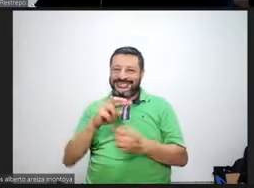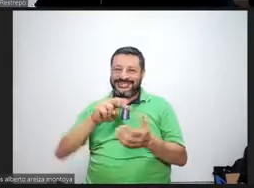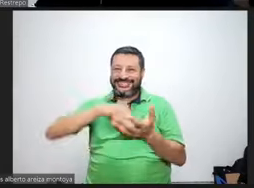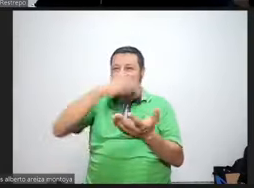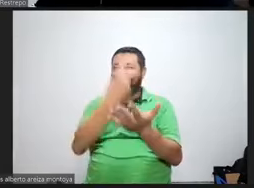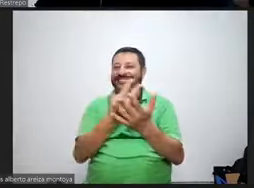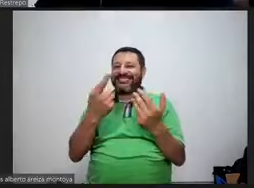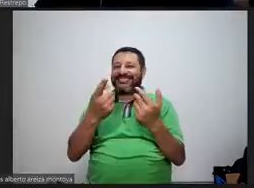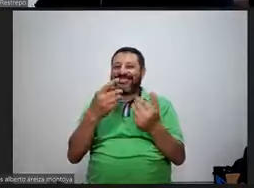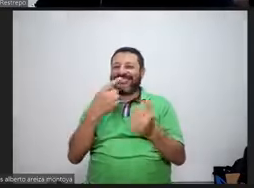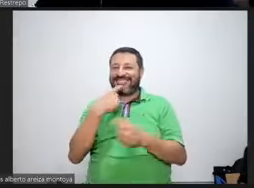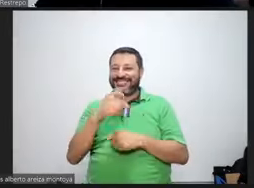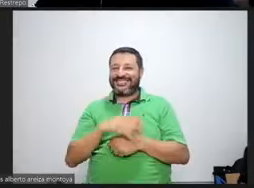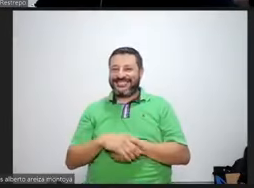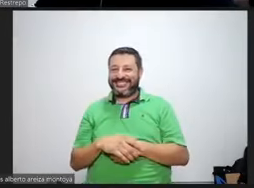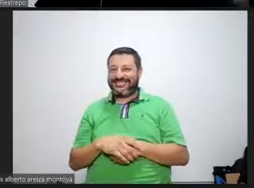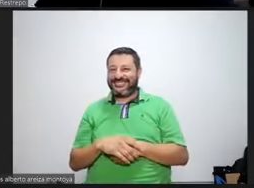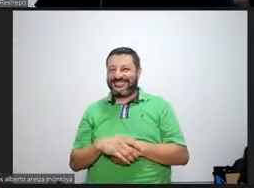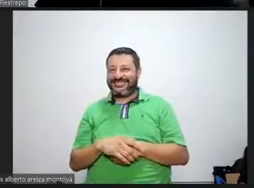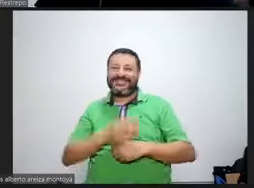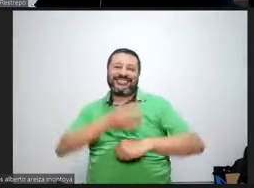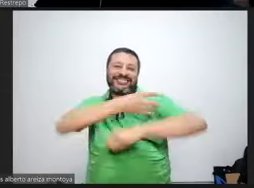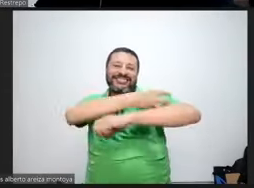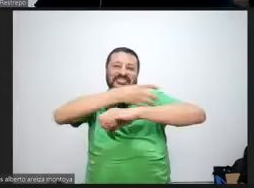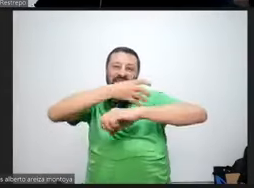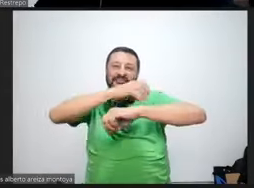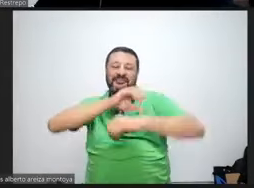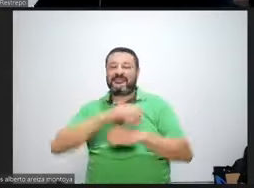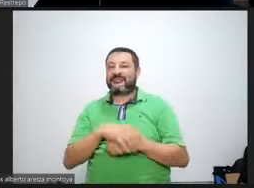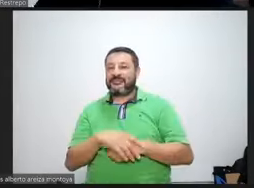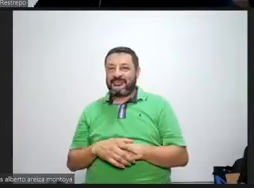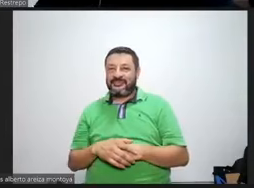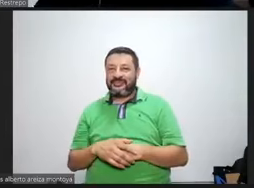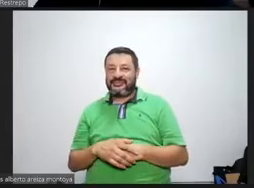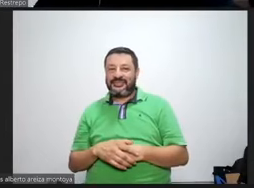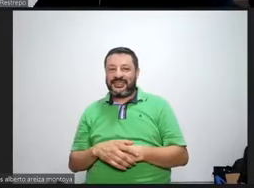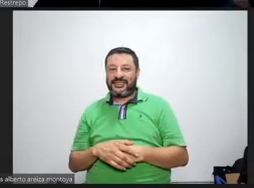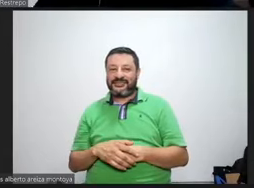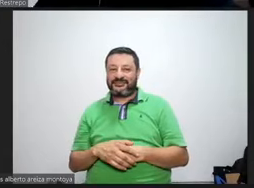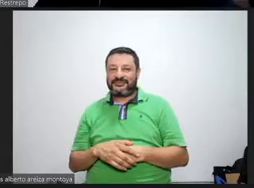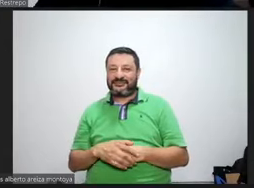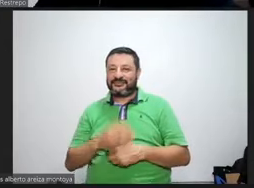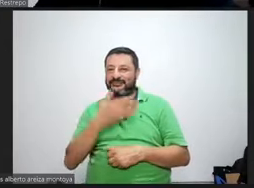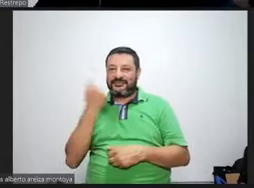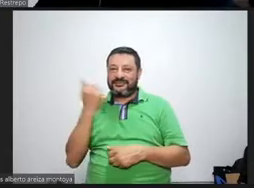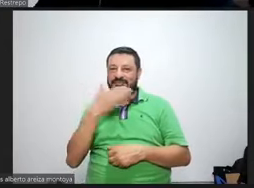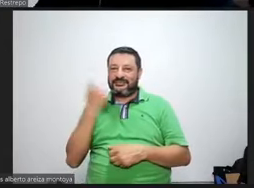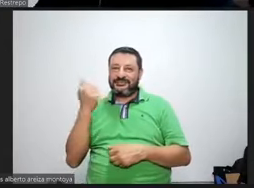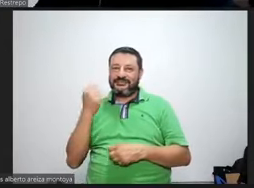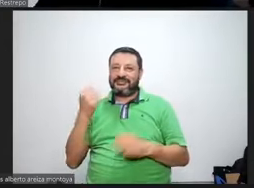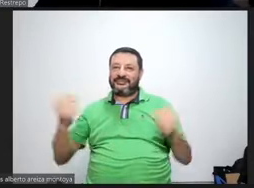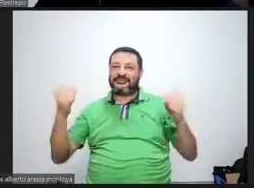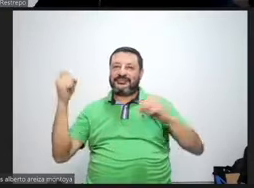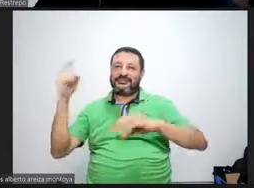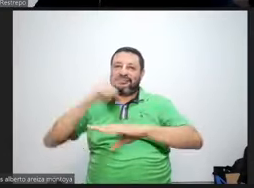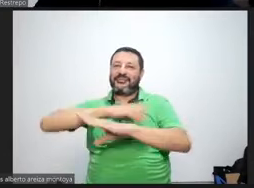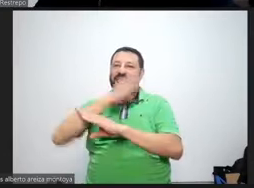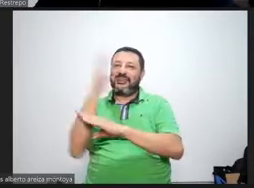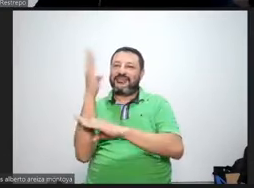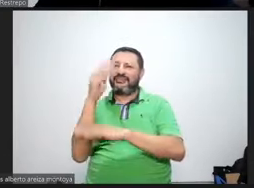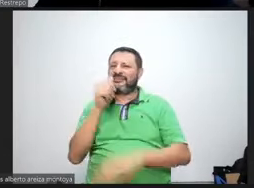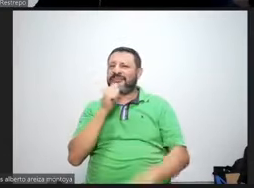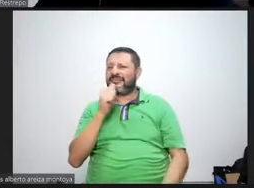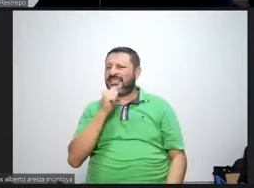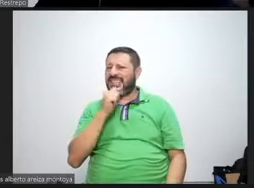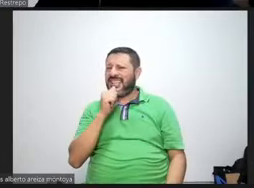me parece muy fuerte, pero prefiero estar en el gimnasio todo el día, estar metida en el agua todos